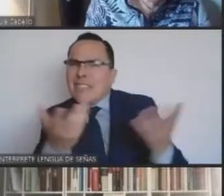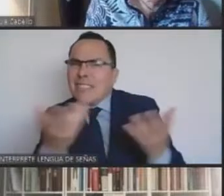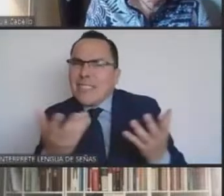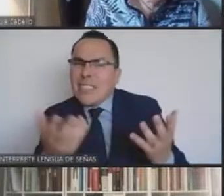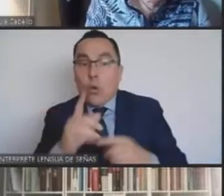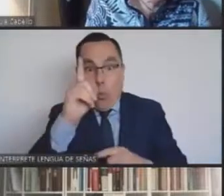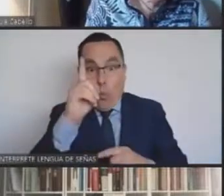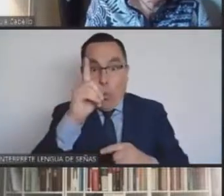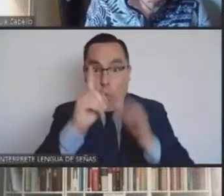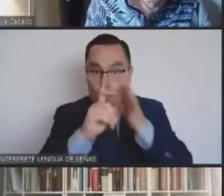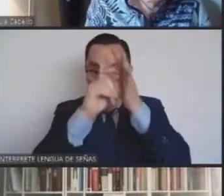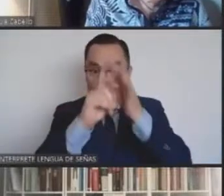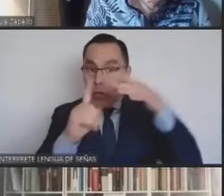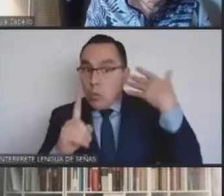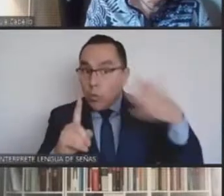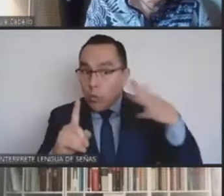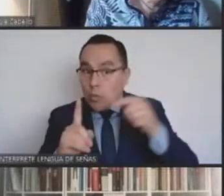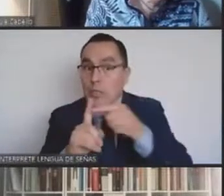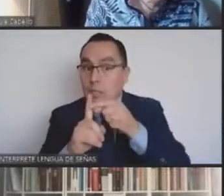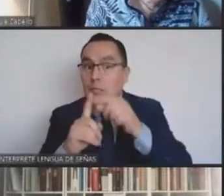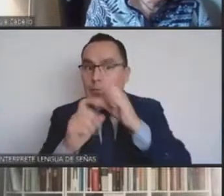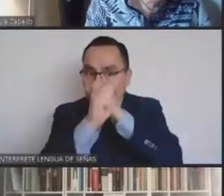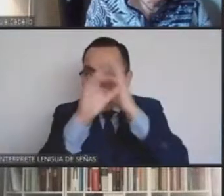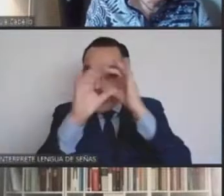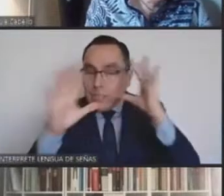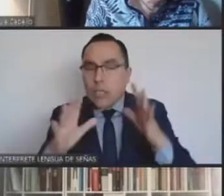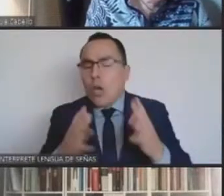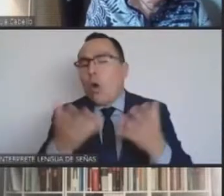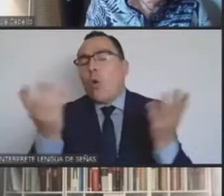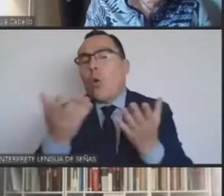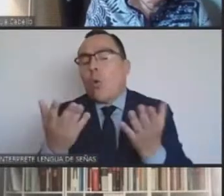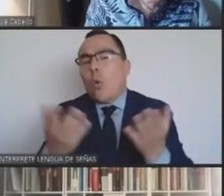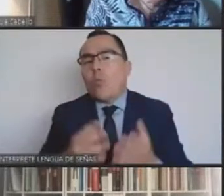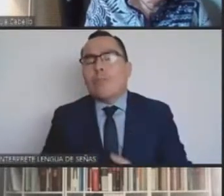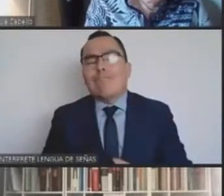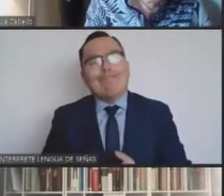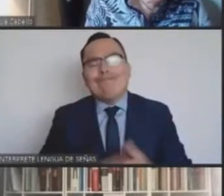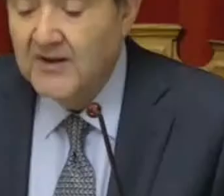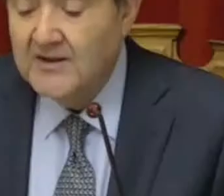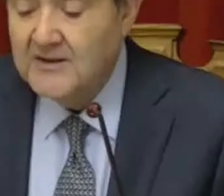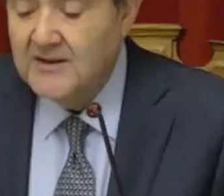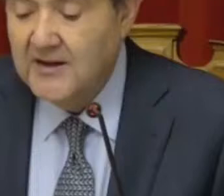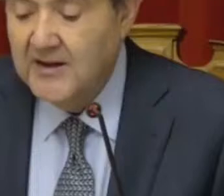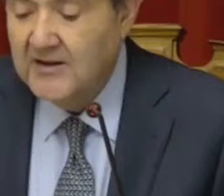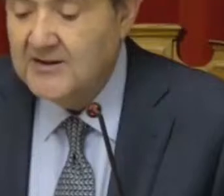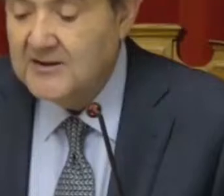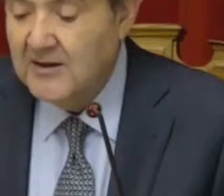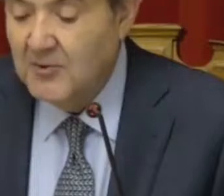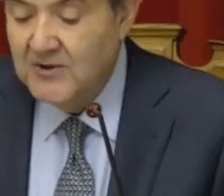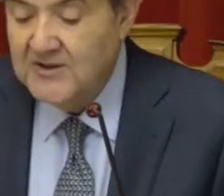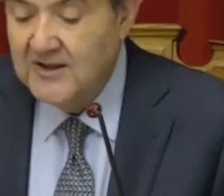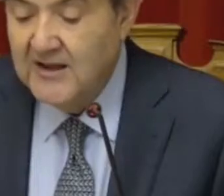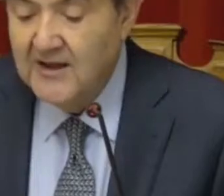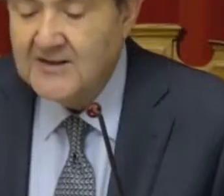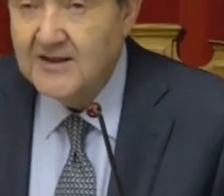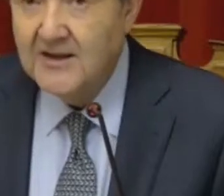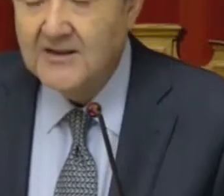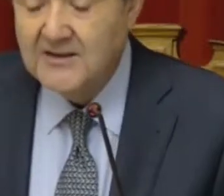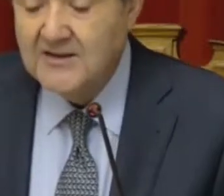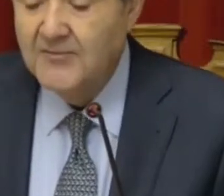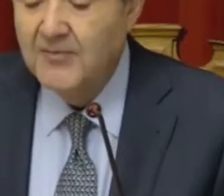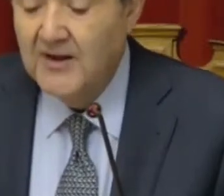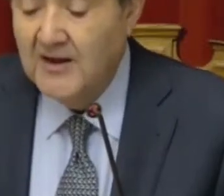de transparencia es cómo resolver las constantes tensiones existentes entre la publicidad de